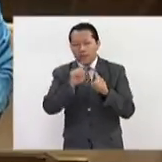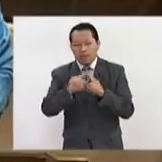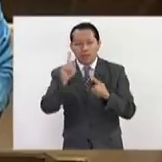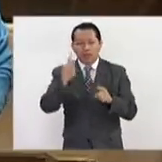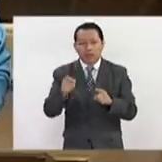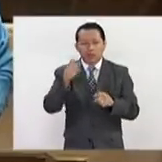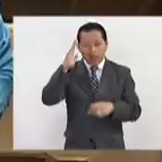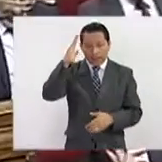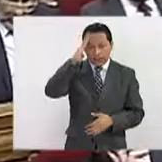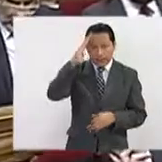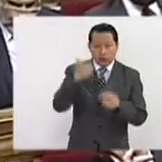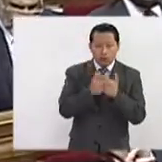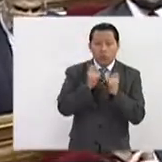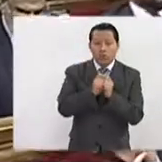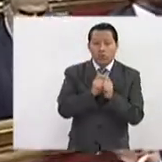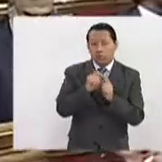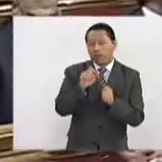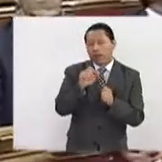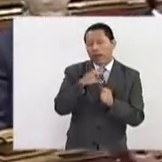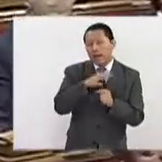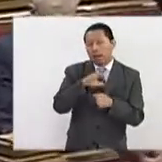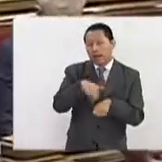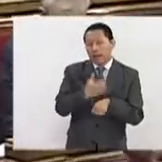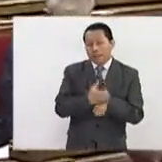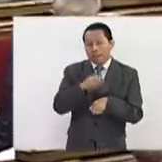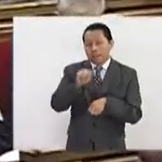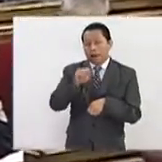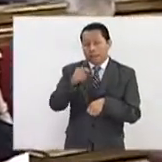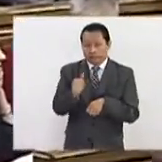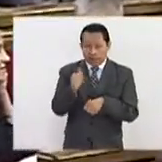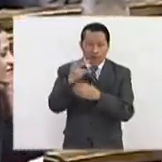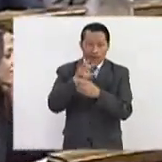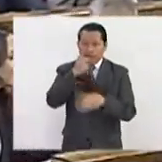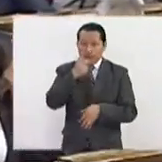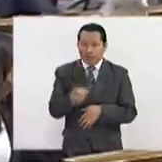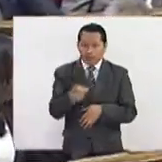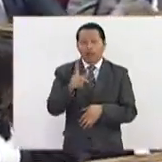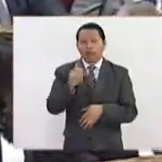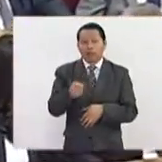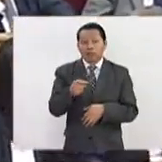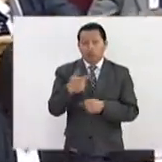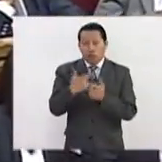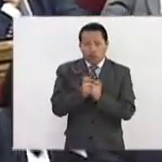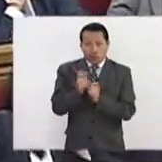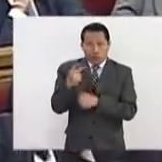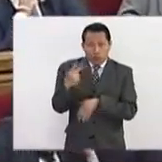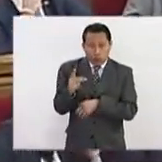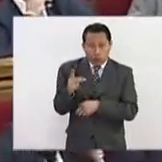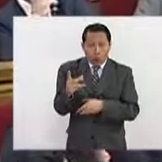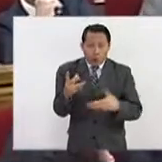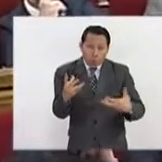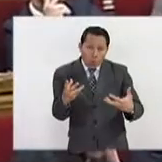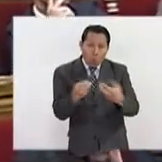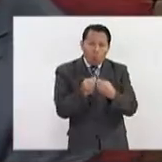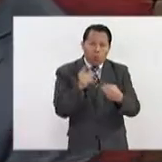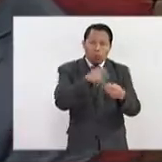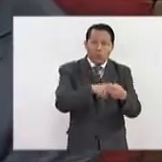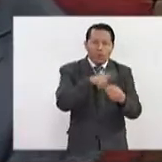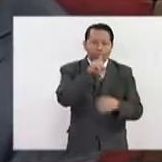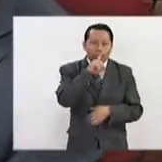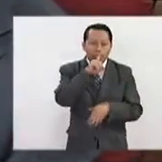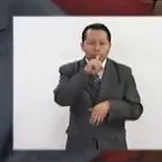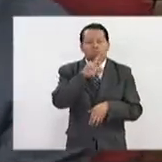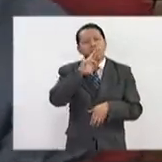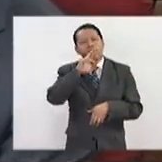la lideresa del partido Esquerra Republicana, Marta Rovira, informó que su partido no se va a unir, pues afirmó